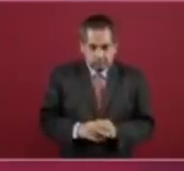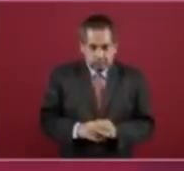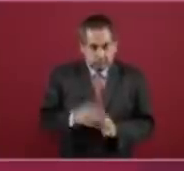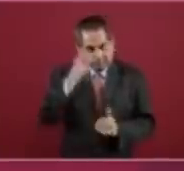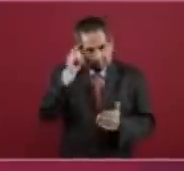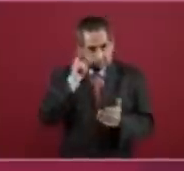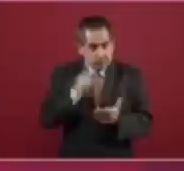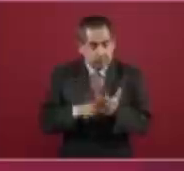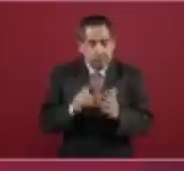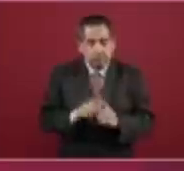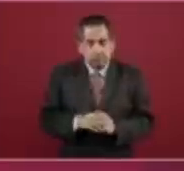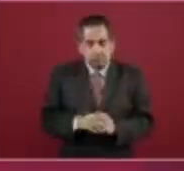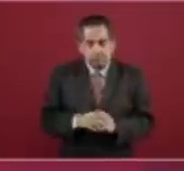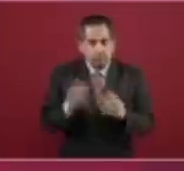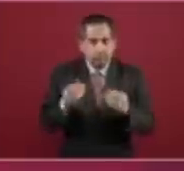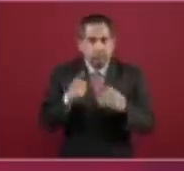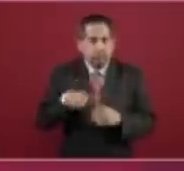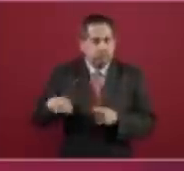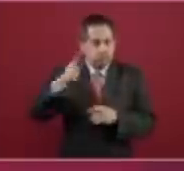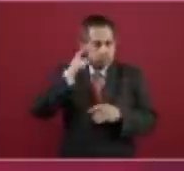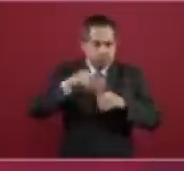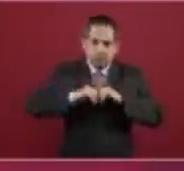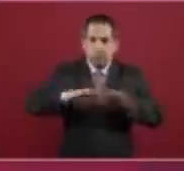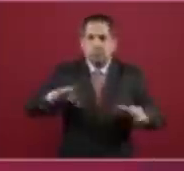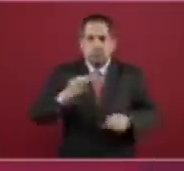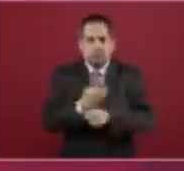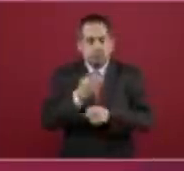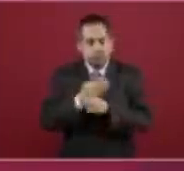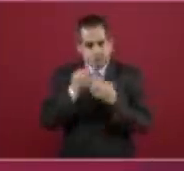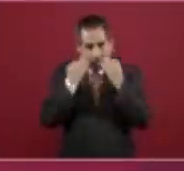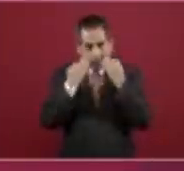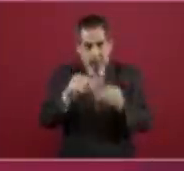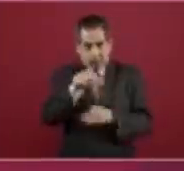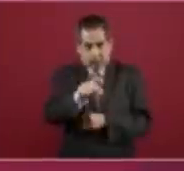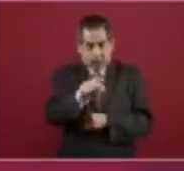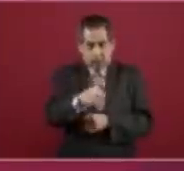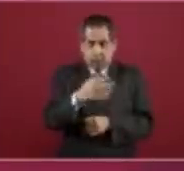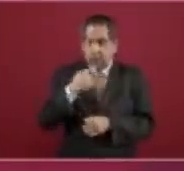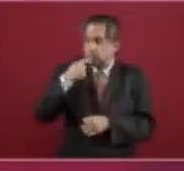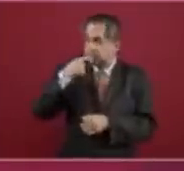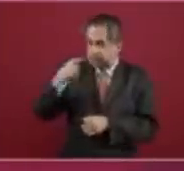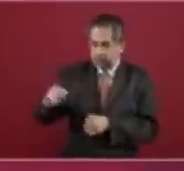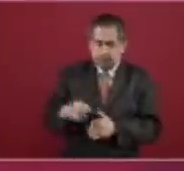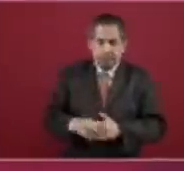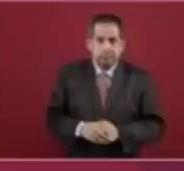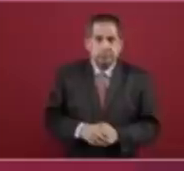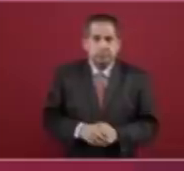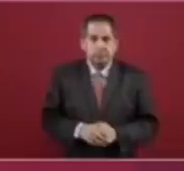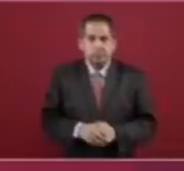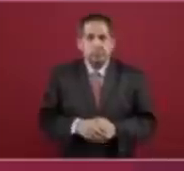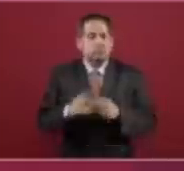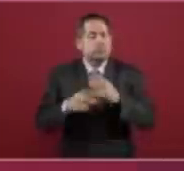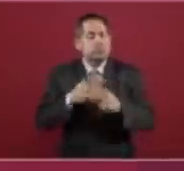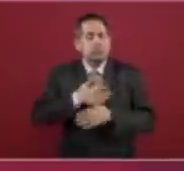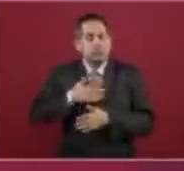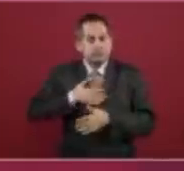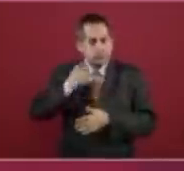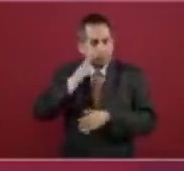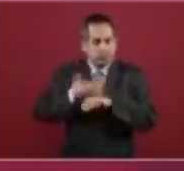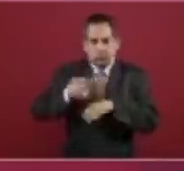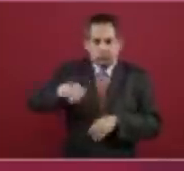creo que muchos se enteraron de esta denuncia. Y en lo que corresponde a